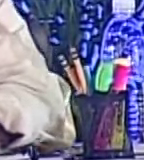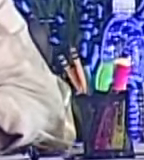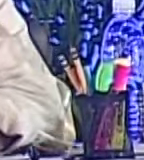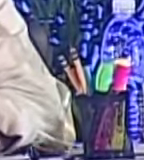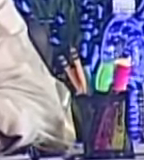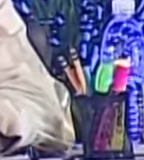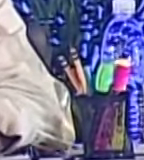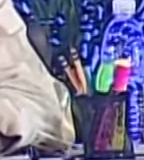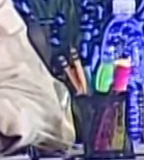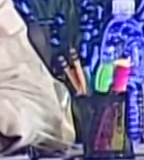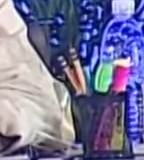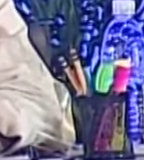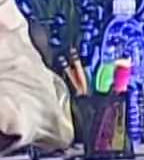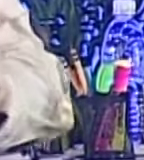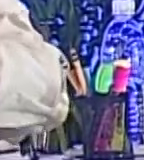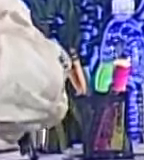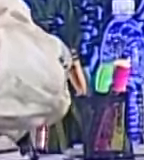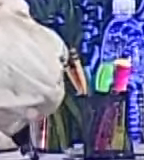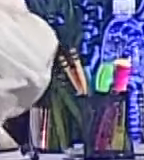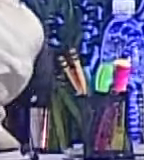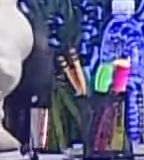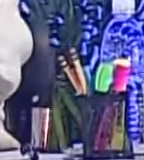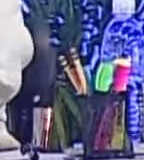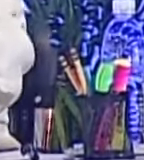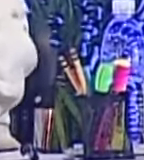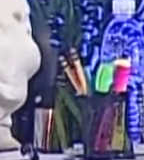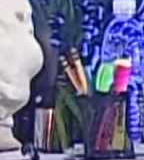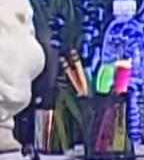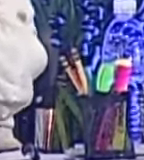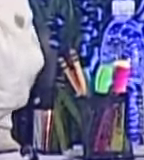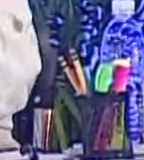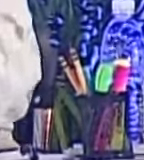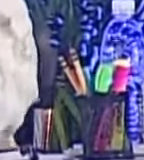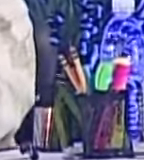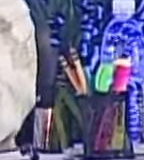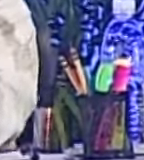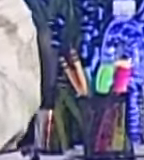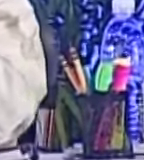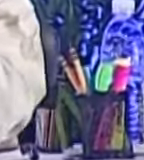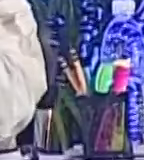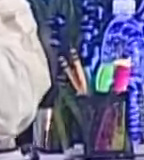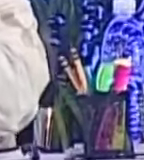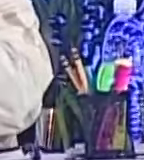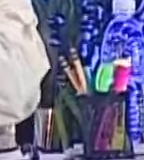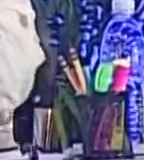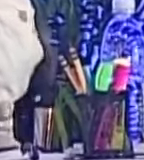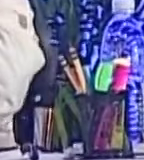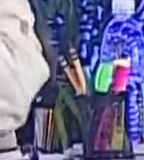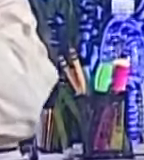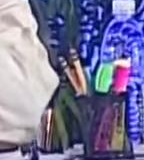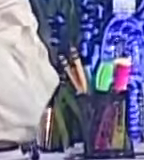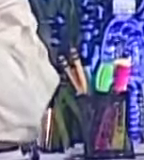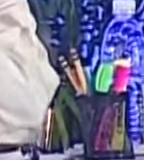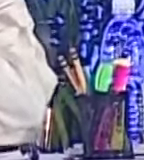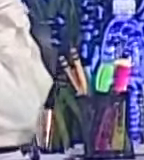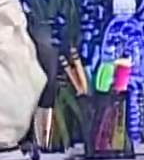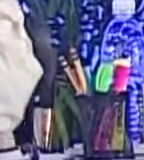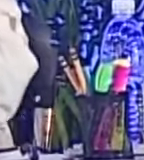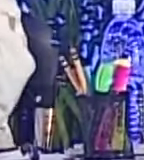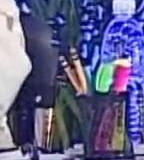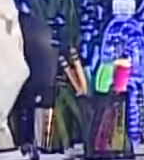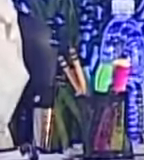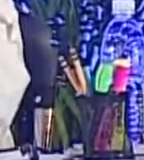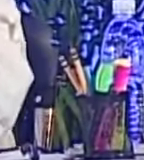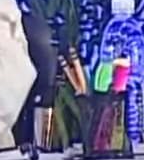emergencia. Y además en el mundo se avizora una crisis financiera que va a golpear duramente a los países económicamente,